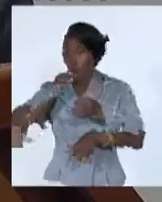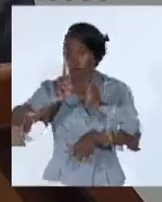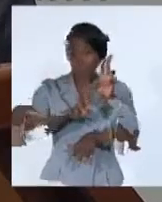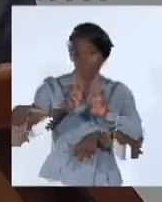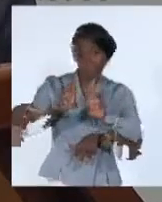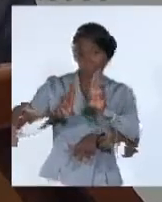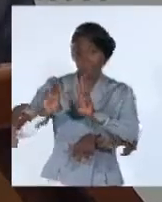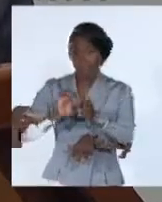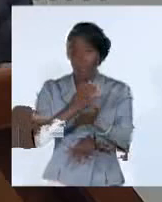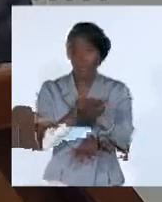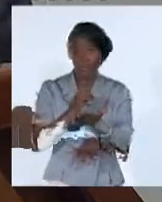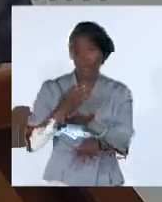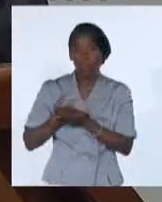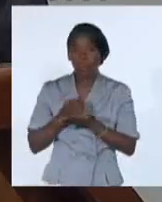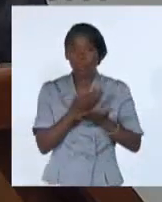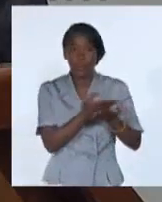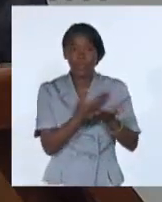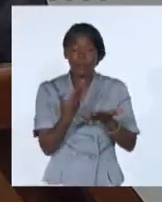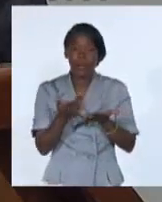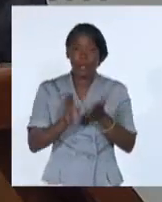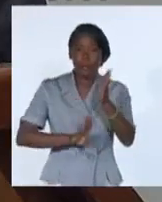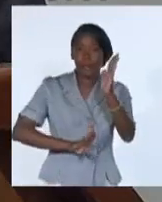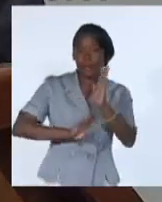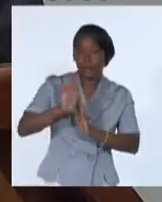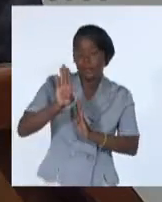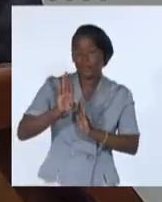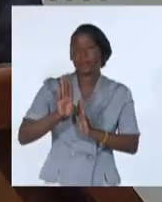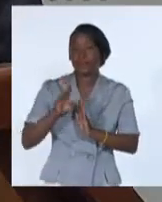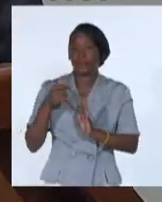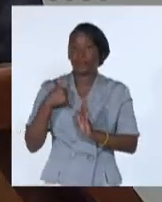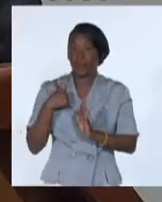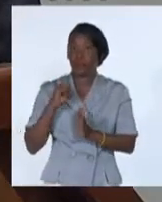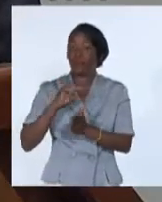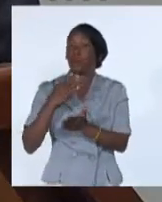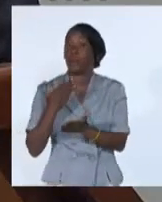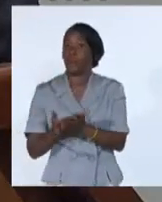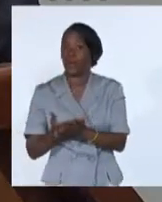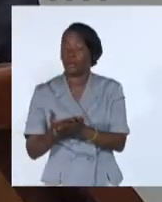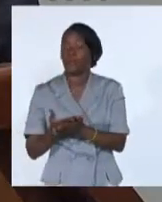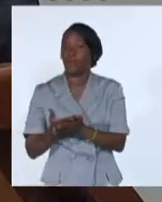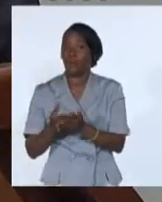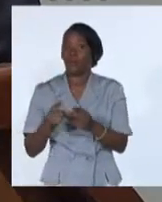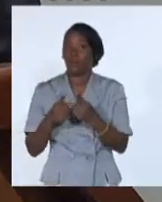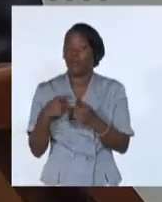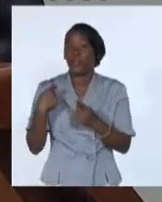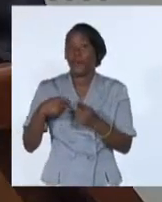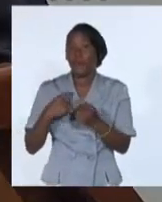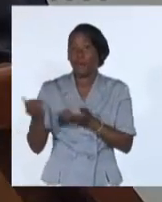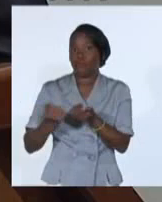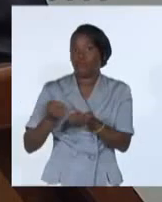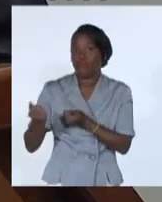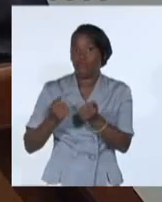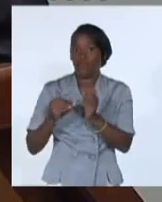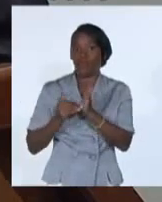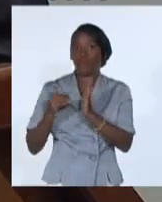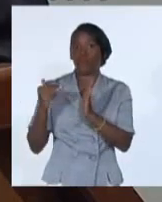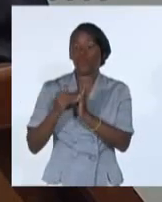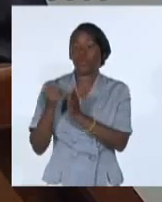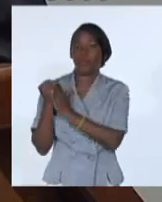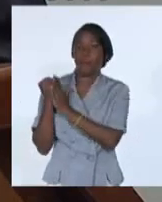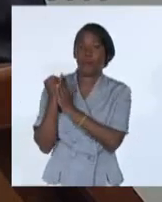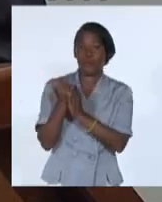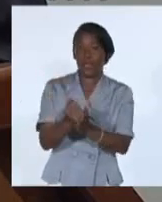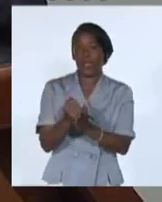que libere al menos 300 mil millones de dólares anuales para financiar el desarrollo sostenible y la